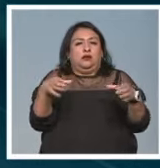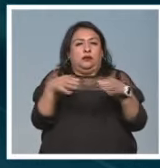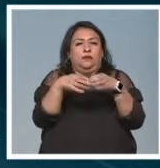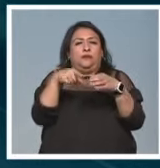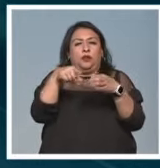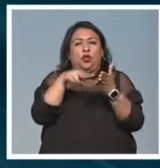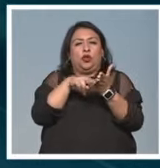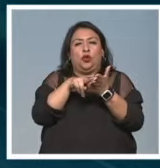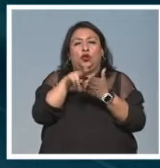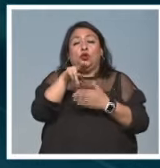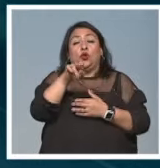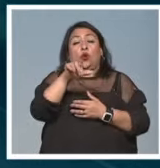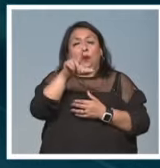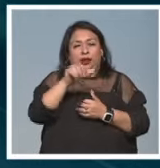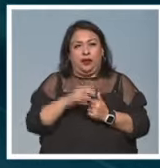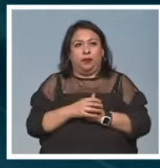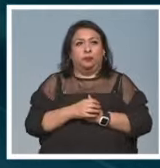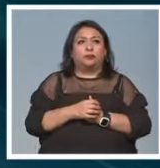de las novelas.